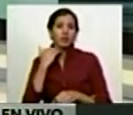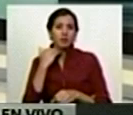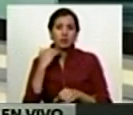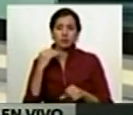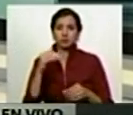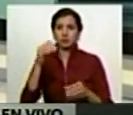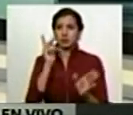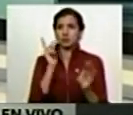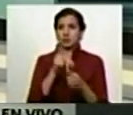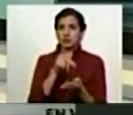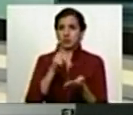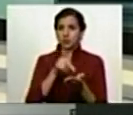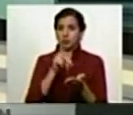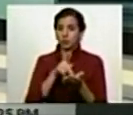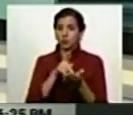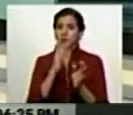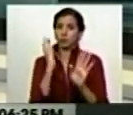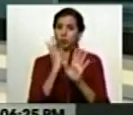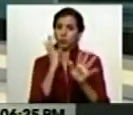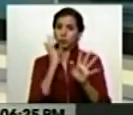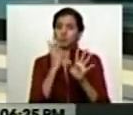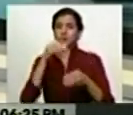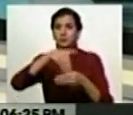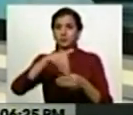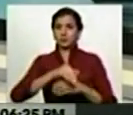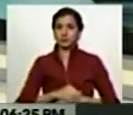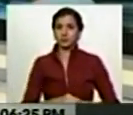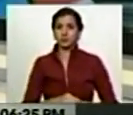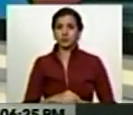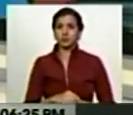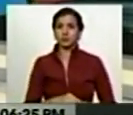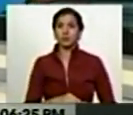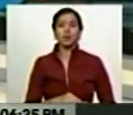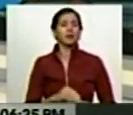hablamos del sufragio... Bien, amigos, escuchábamos declaraciones a esta hora desde el Consejo Nacional Electoral. Retomamos...